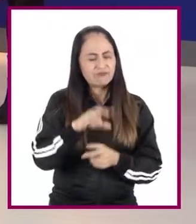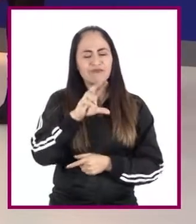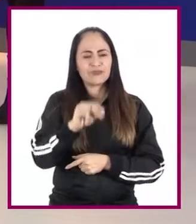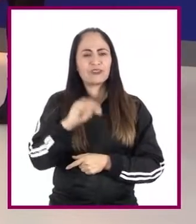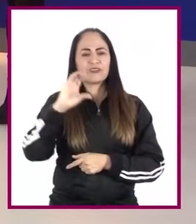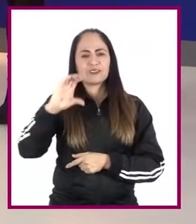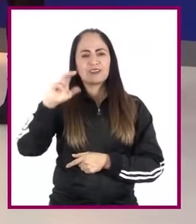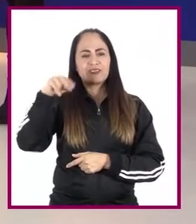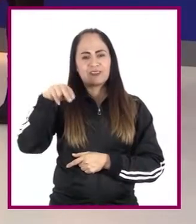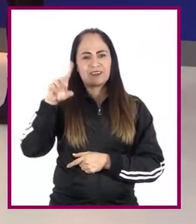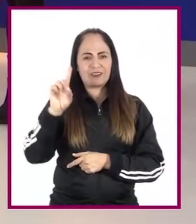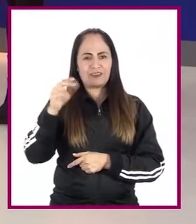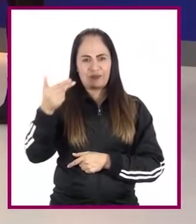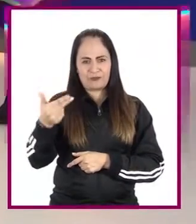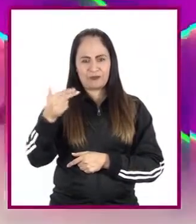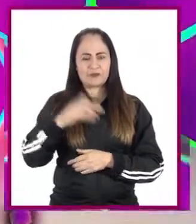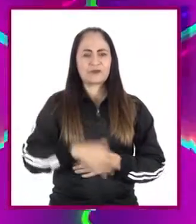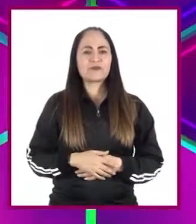CNDH.